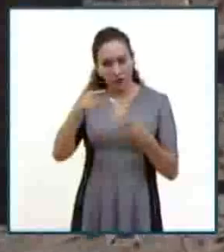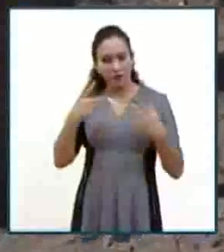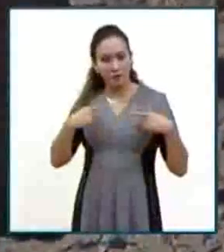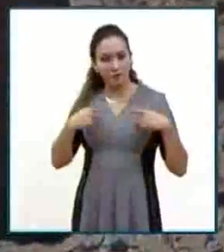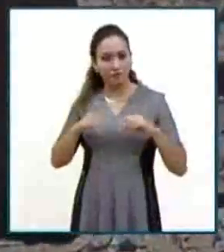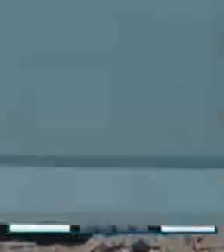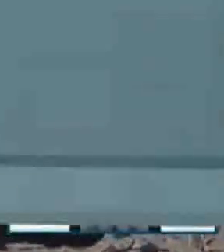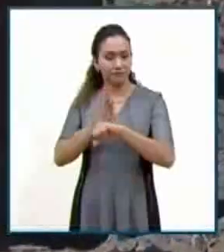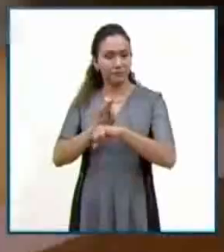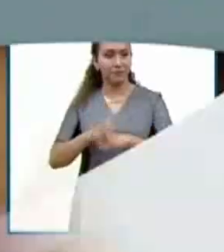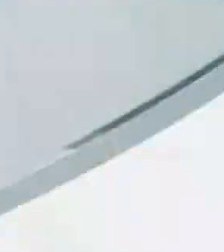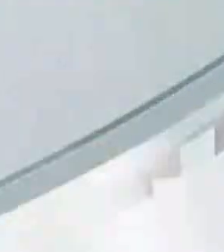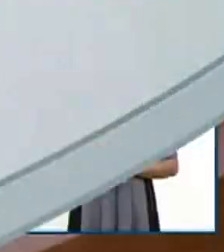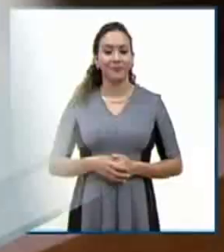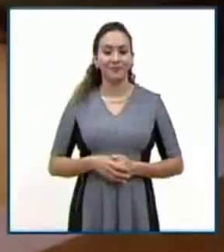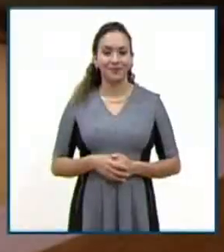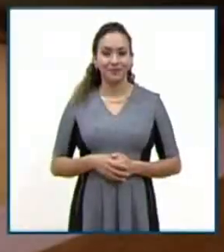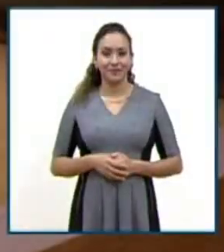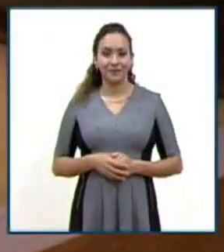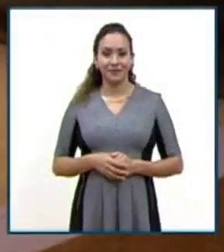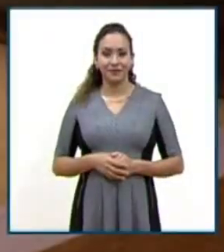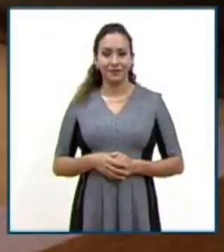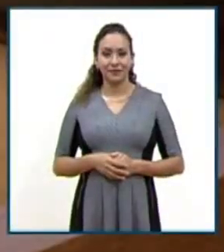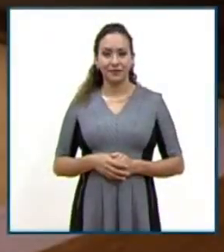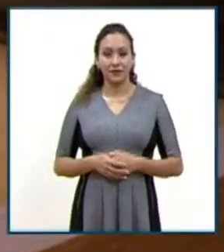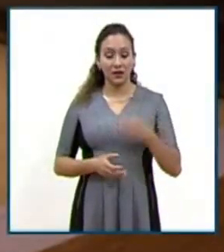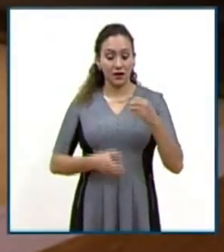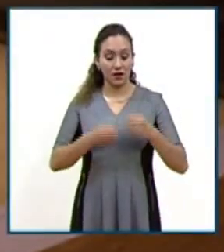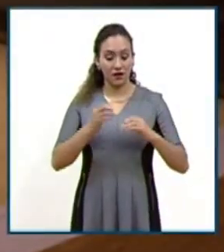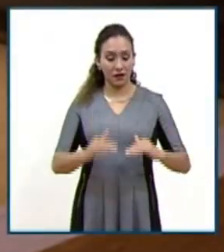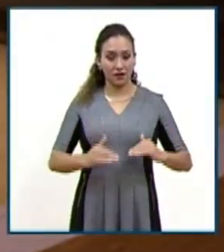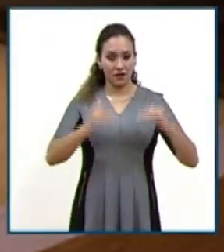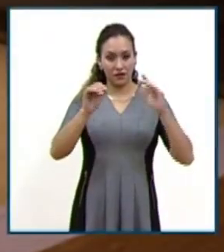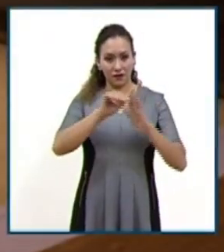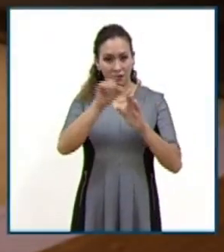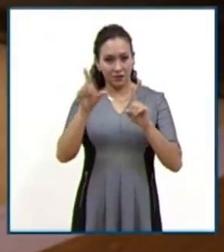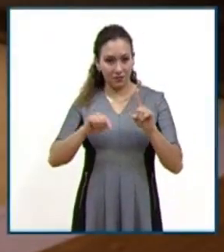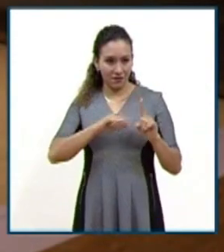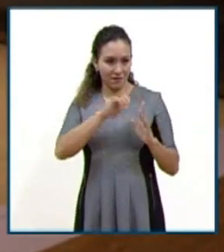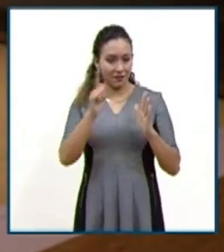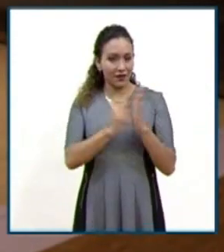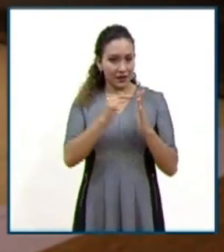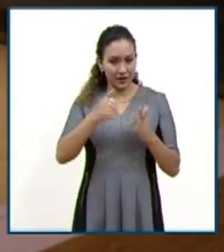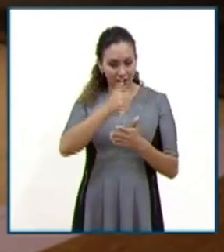viciada del distrito que sea cuestionado y no del municipio.